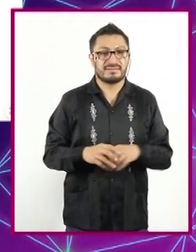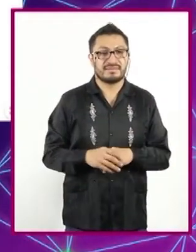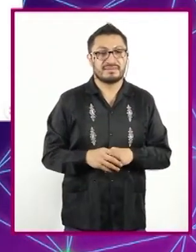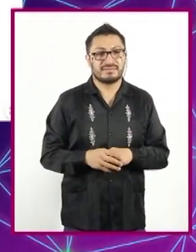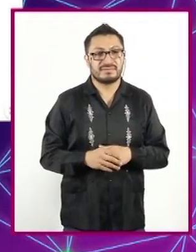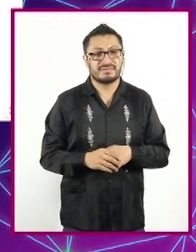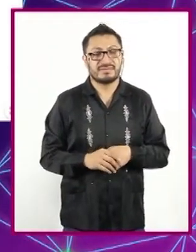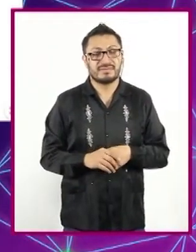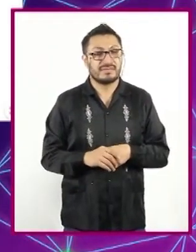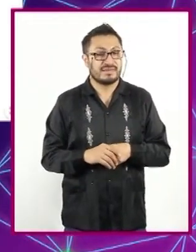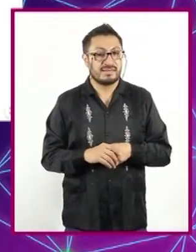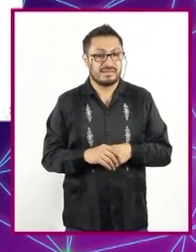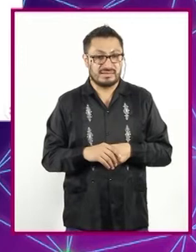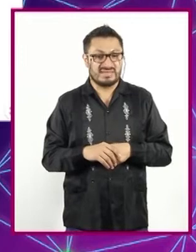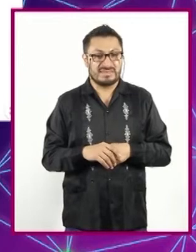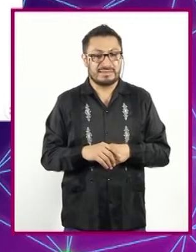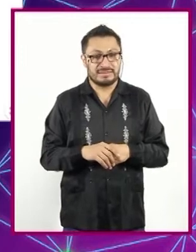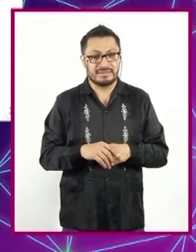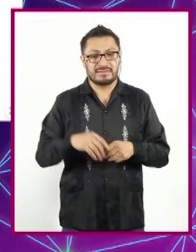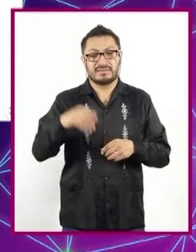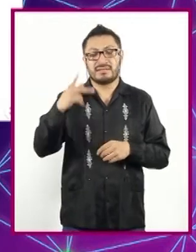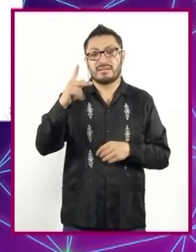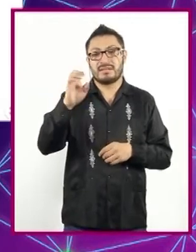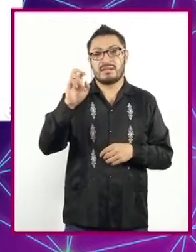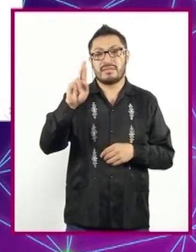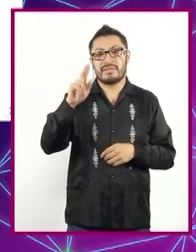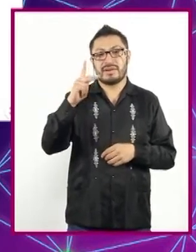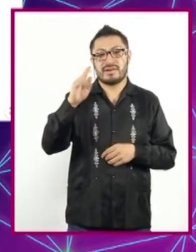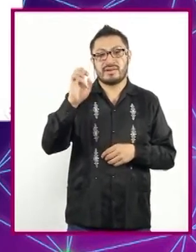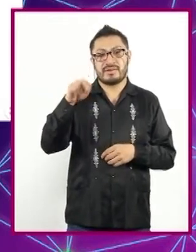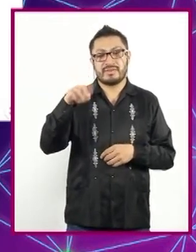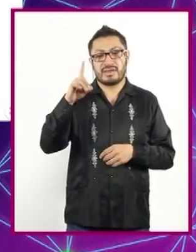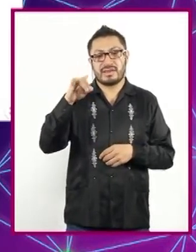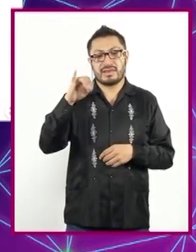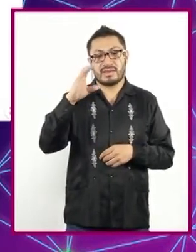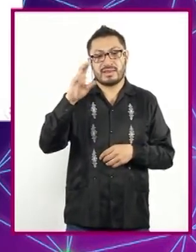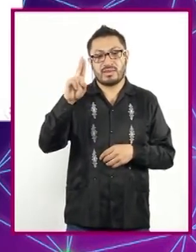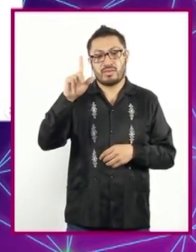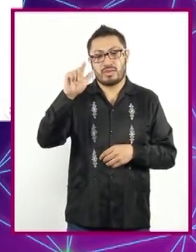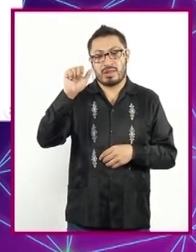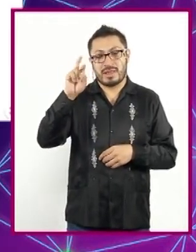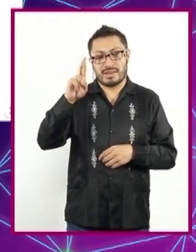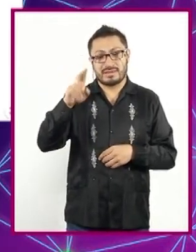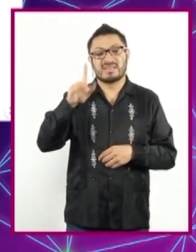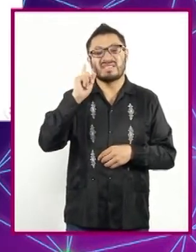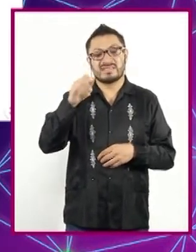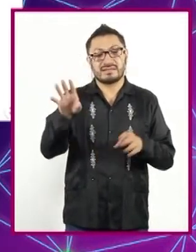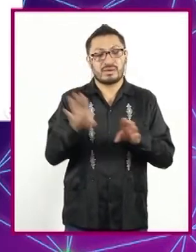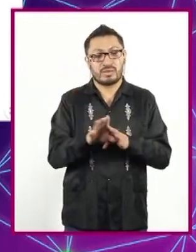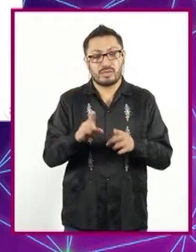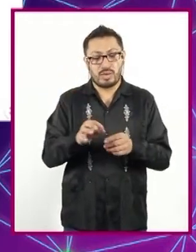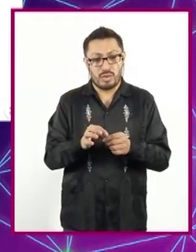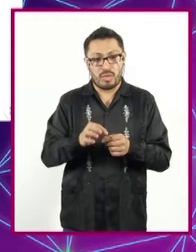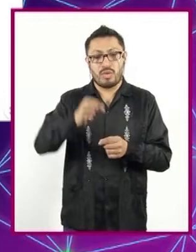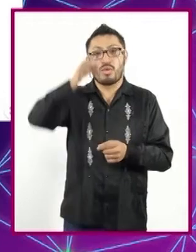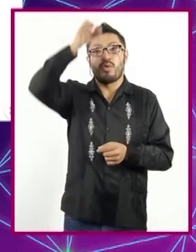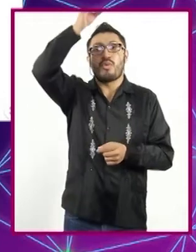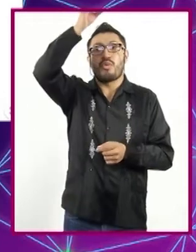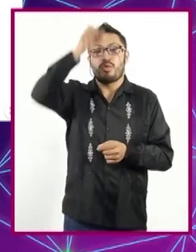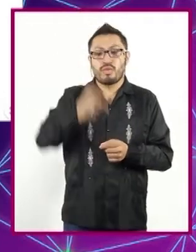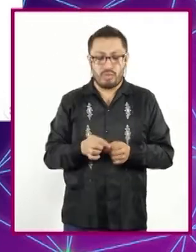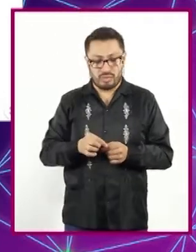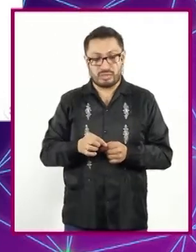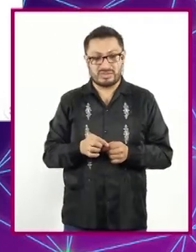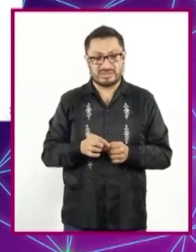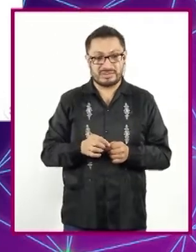El corte que se realiza es perpendicular a la base, es decir, que el plano de corte y la base forman un ángulo de